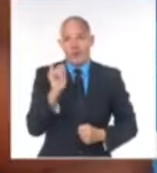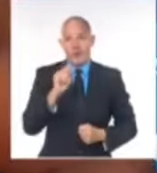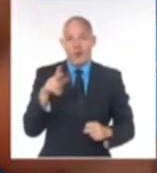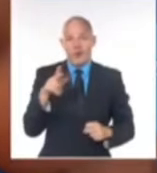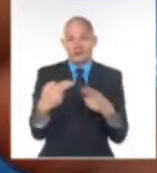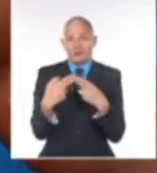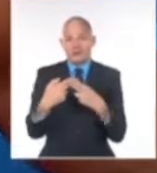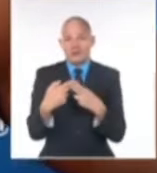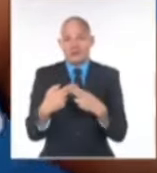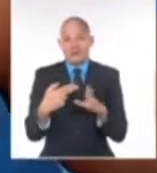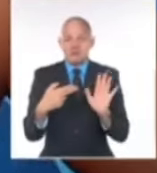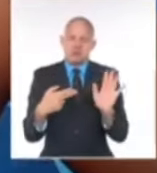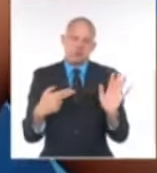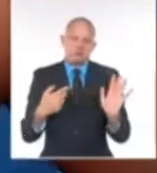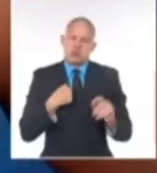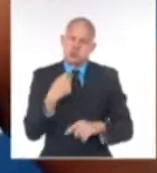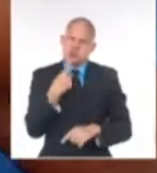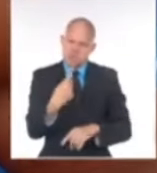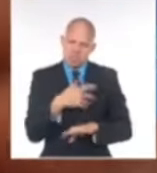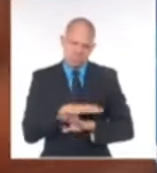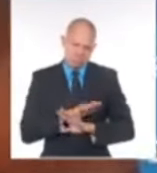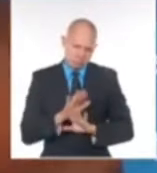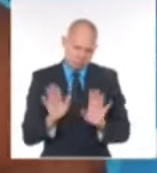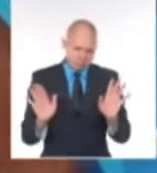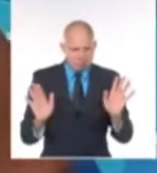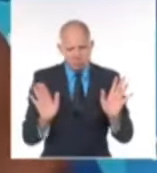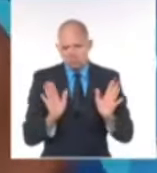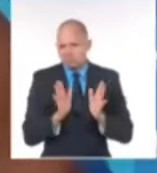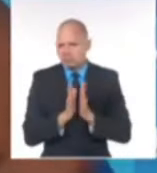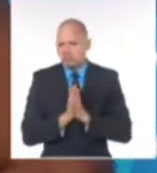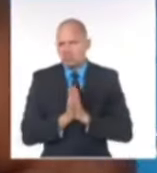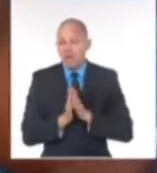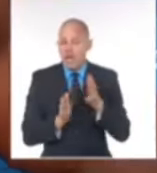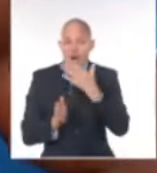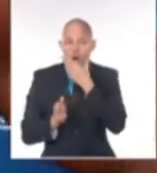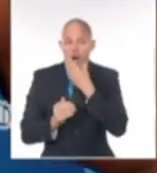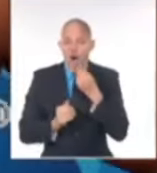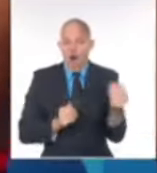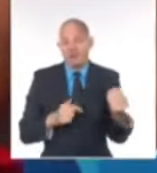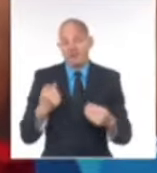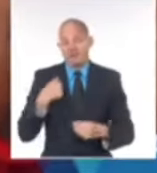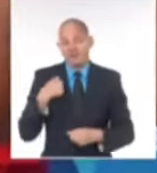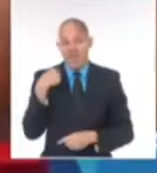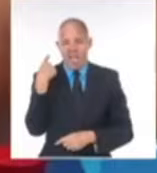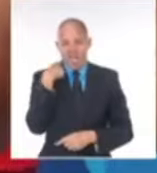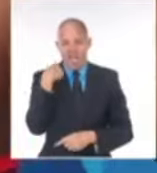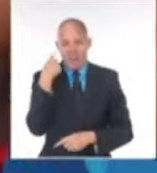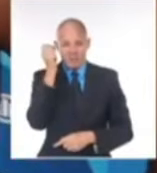nada, creo que como decía y como dije en la entrada del aeropuerto, entre la juventud